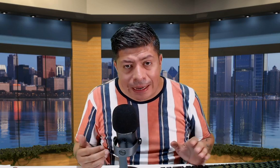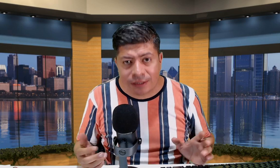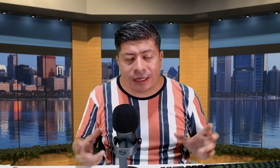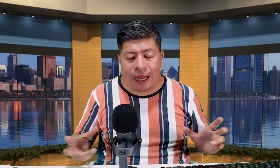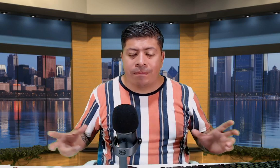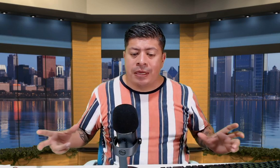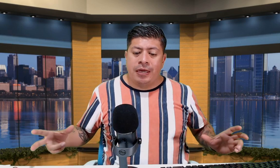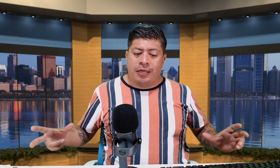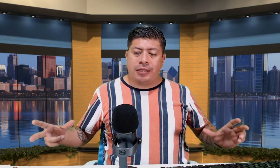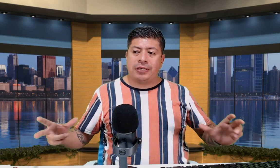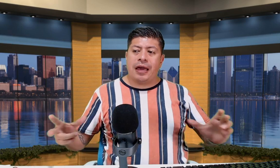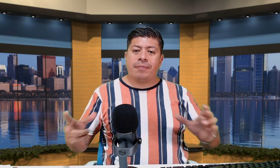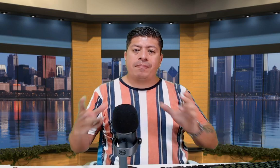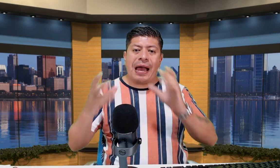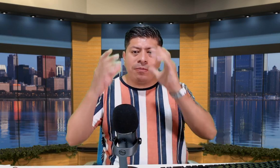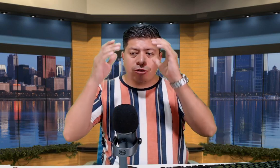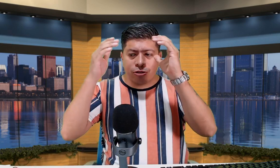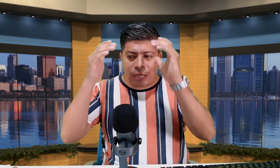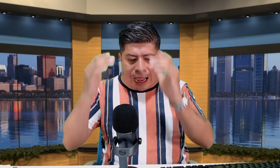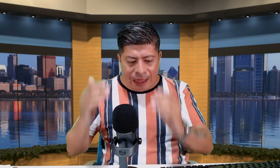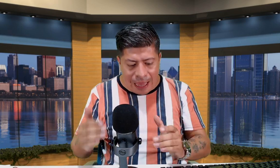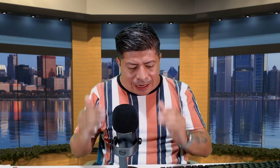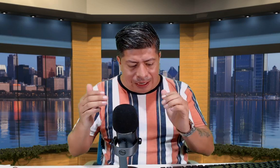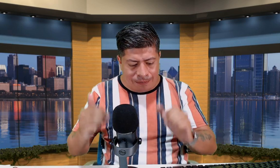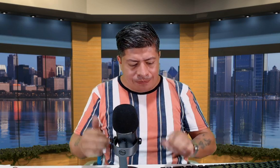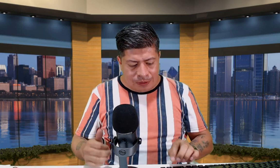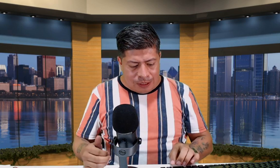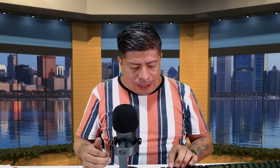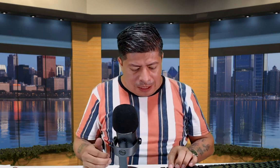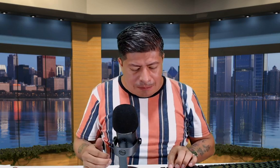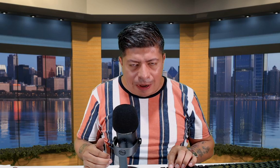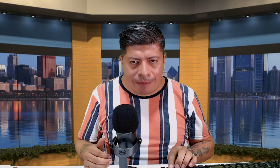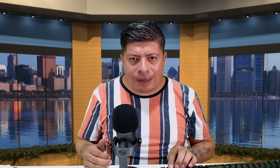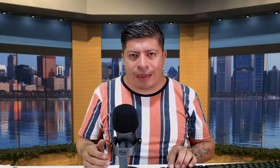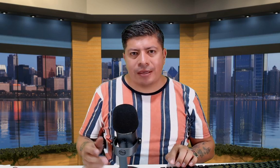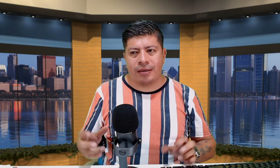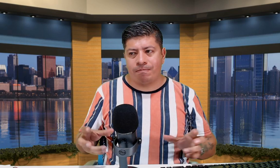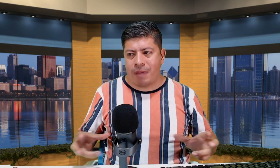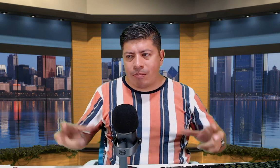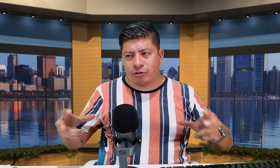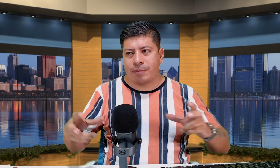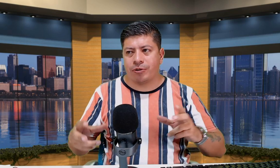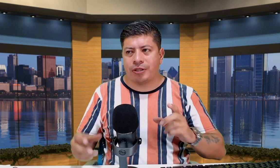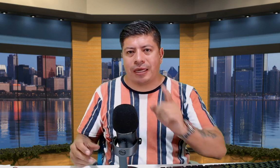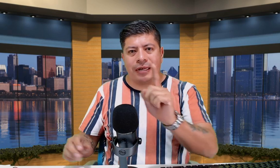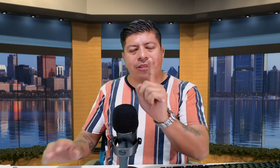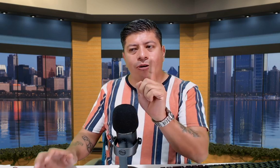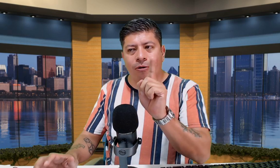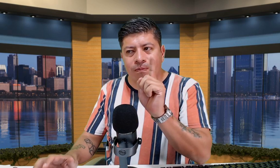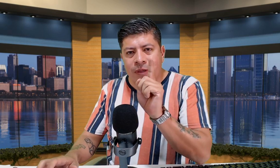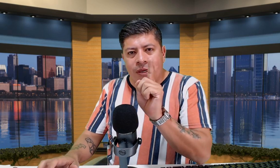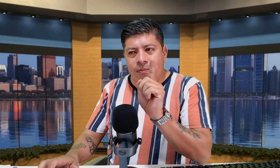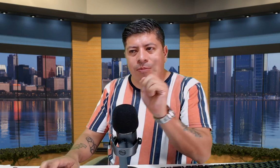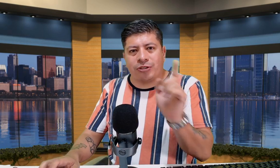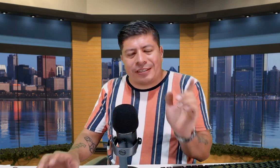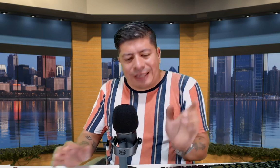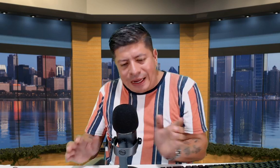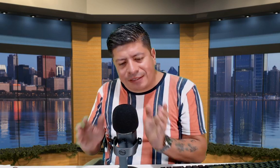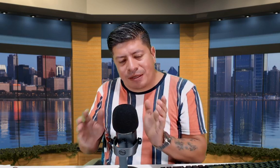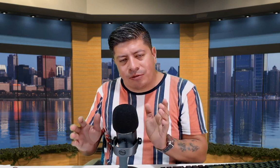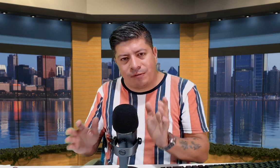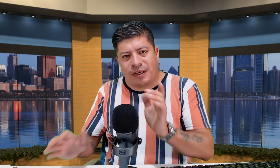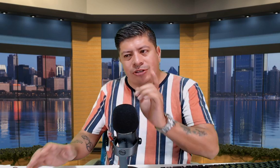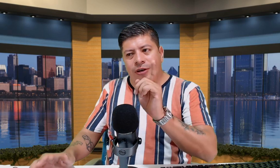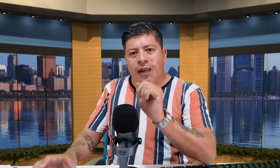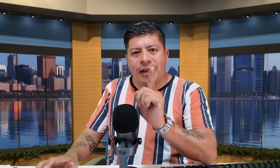reforma eléctrica y decía, vamos a darle el plan B, vamos a proteger el litio, vamos a hacer